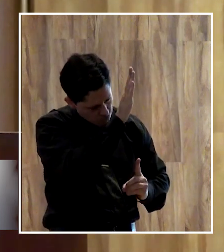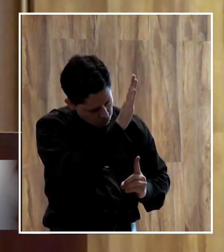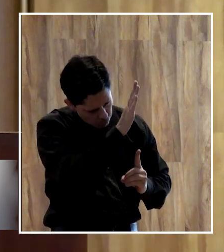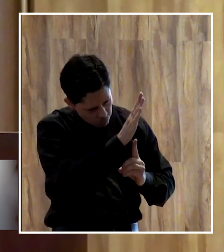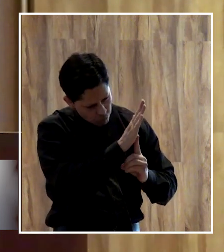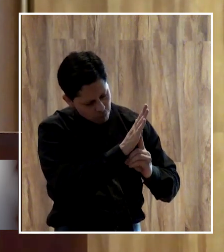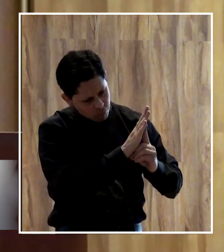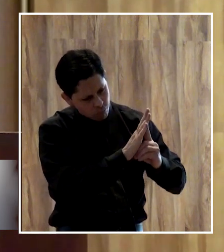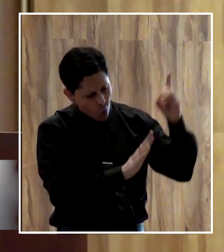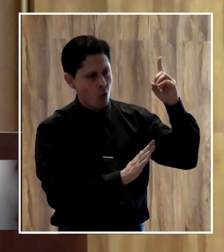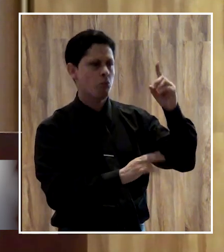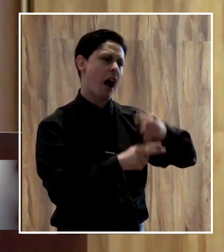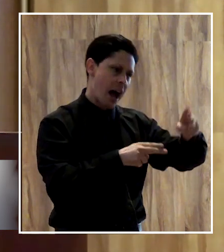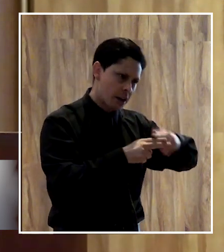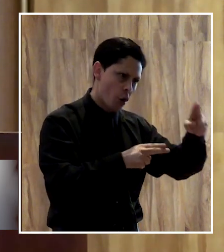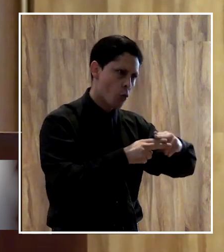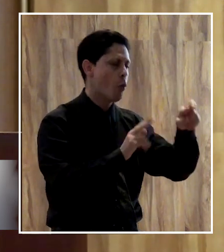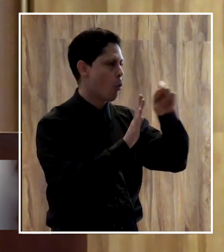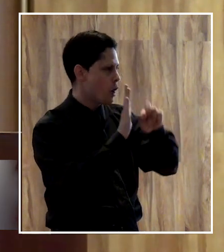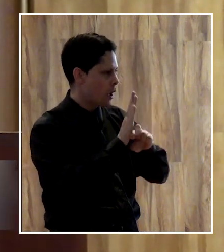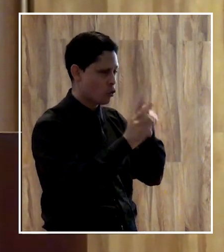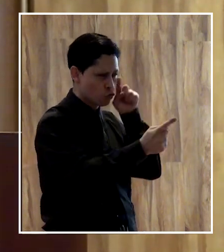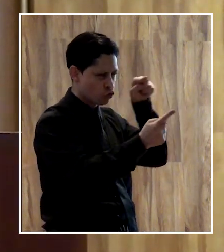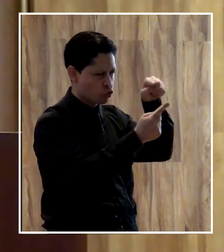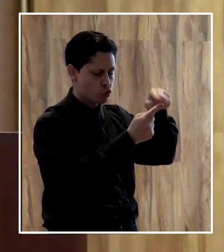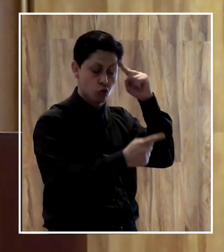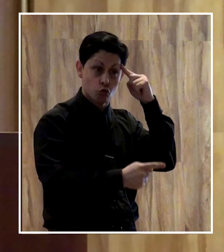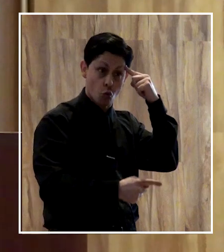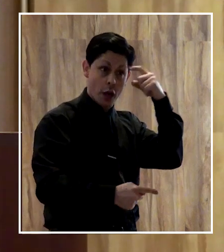llevar adelante tus proyectos y tus sueños, ¿no?